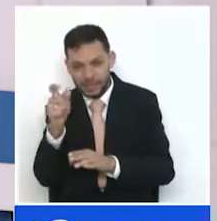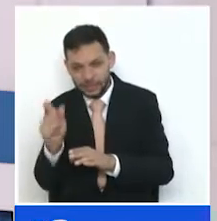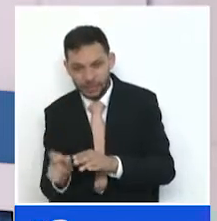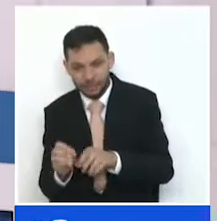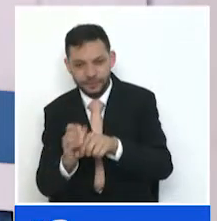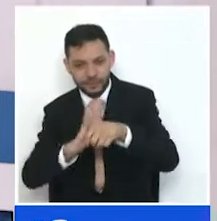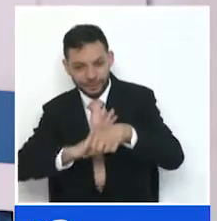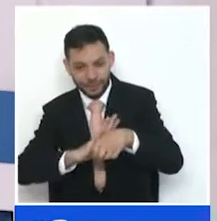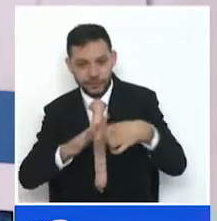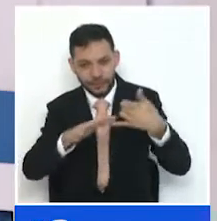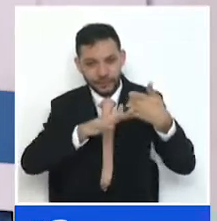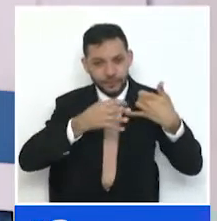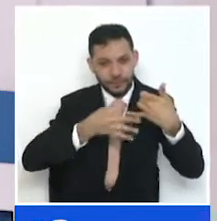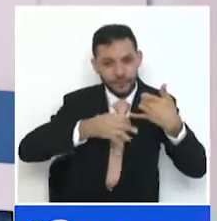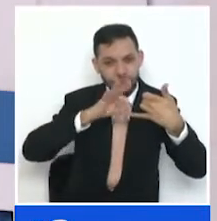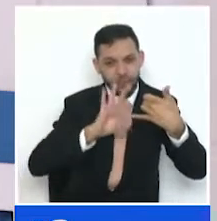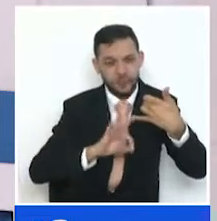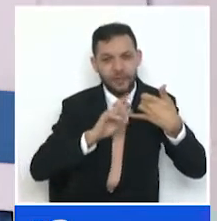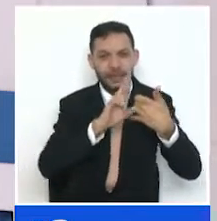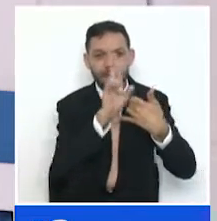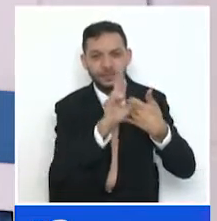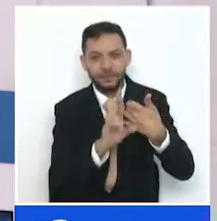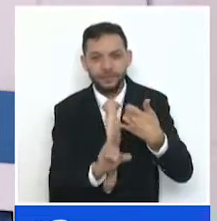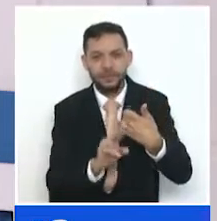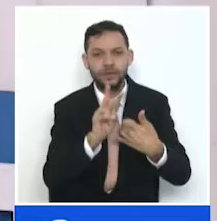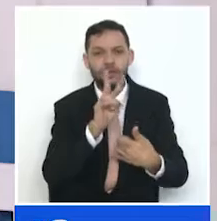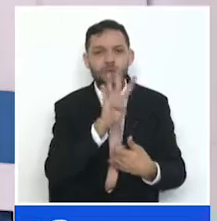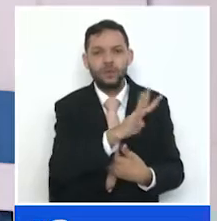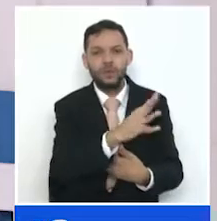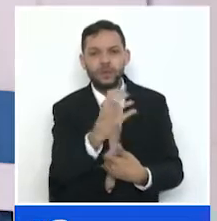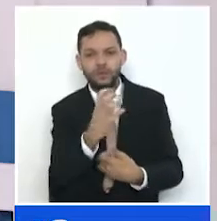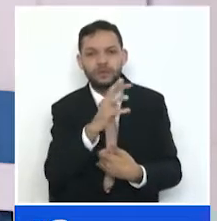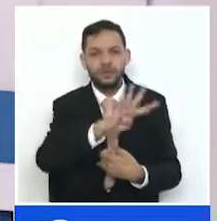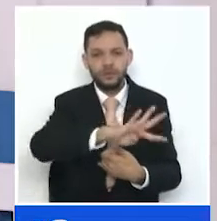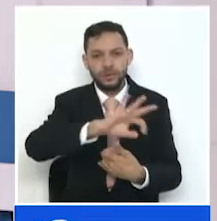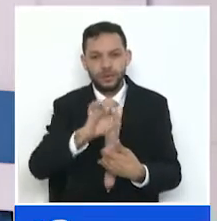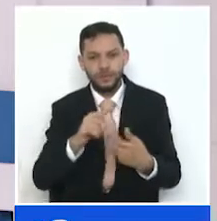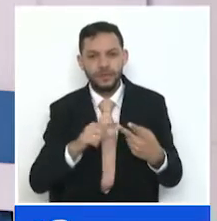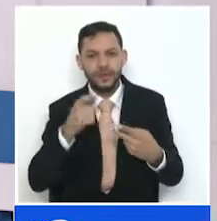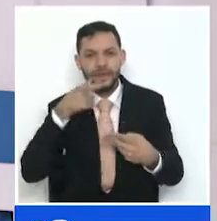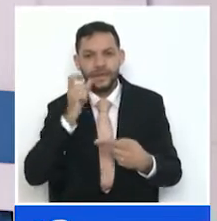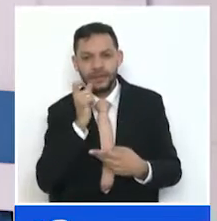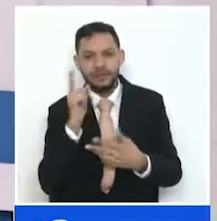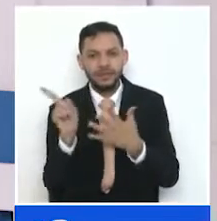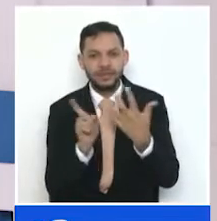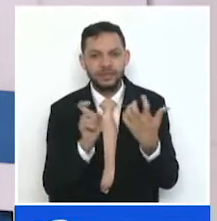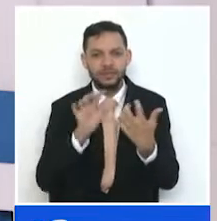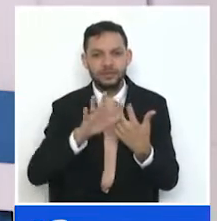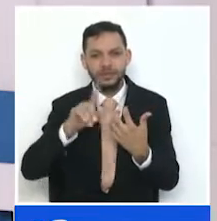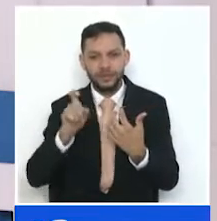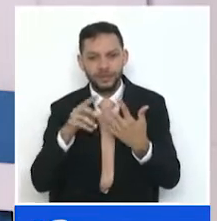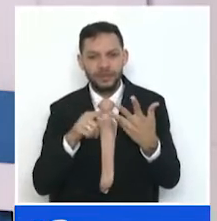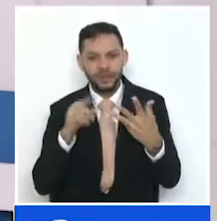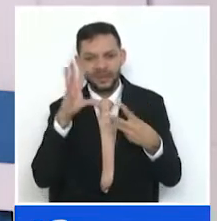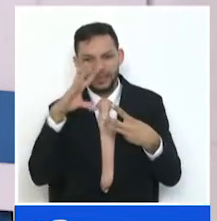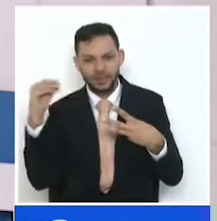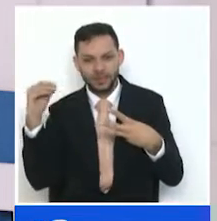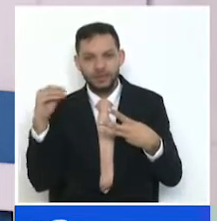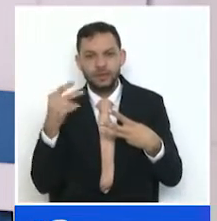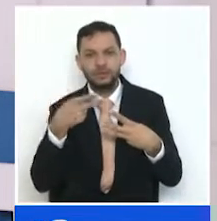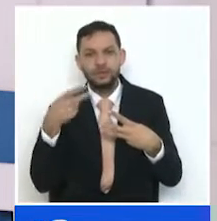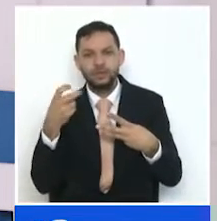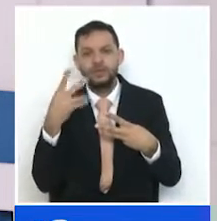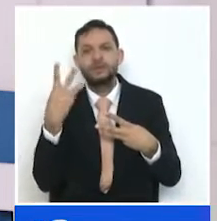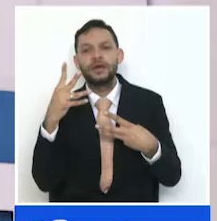Cafetero se han registrado en Risaralda 448 casos, en Caldas 656 y en el Quindío 214.